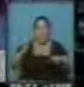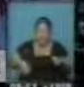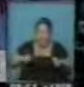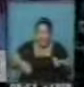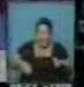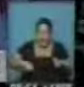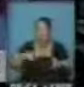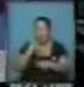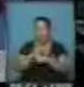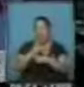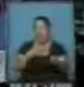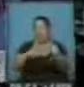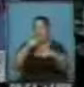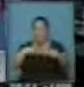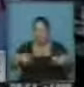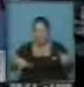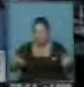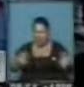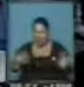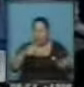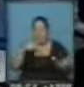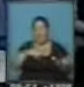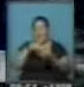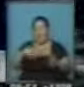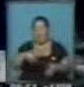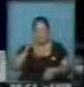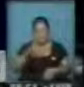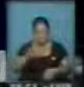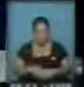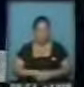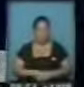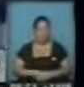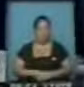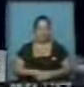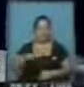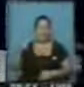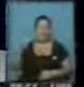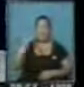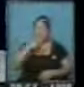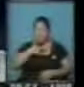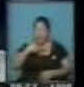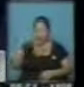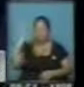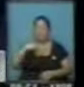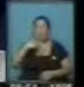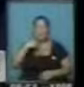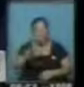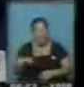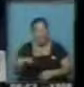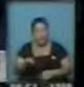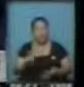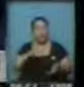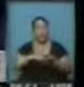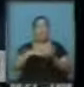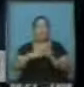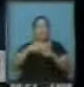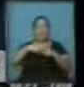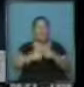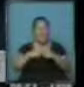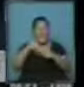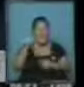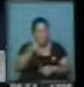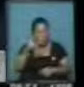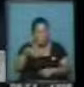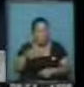no tiene que poder comercializar en el ámbito de la capital federal. El señor jefe de gobierno dijo el otro día que el problema con los talleres